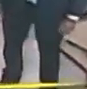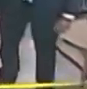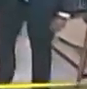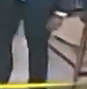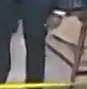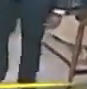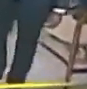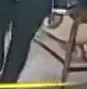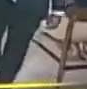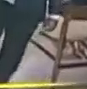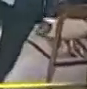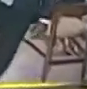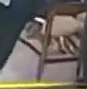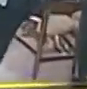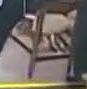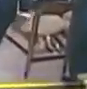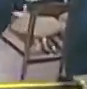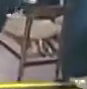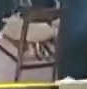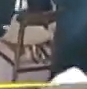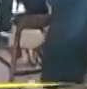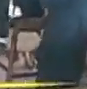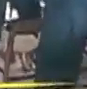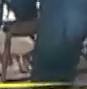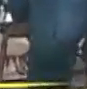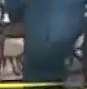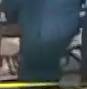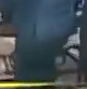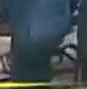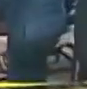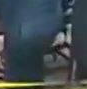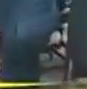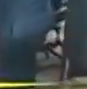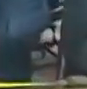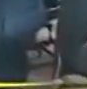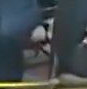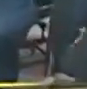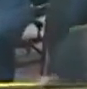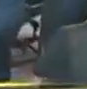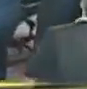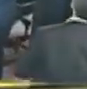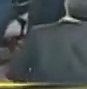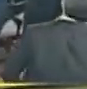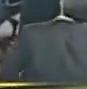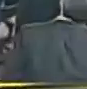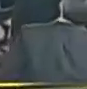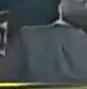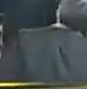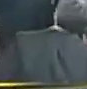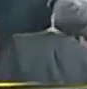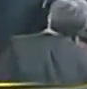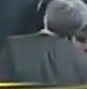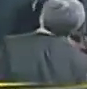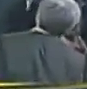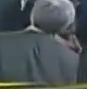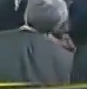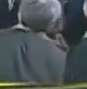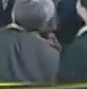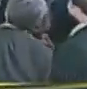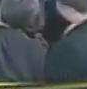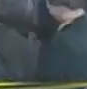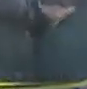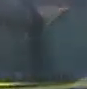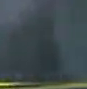petroleros ni auríferos y este año presenta un repunte considerable. Ahí vemos al jefe de